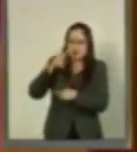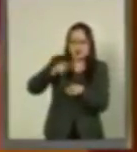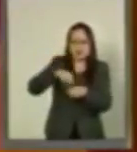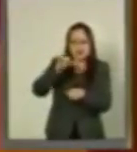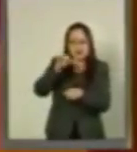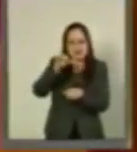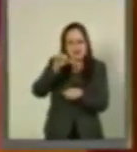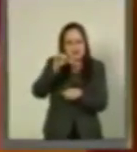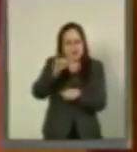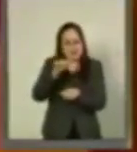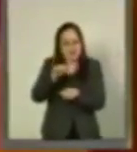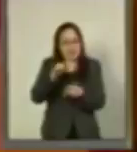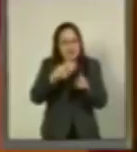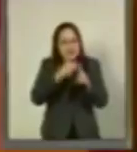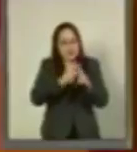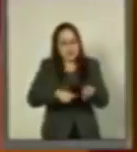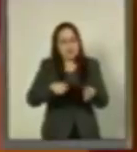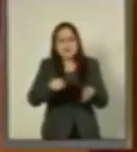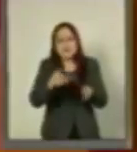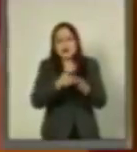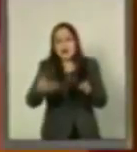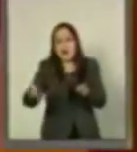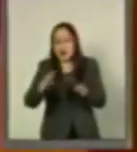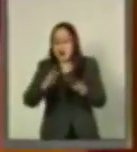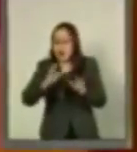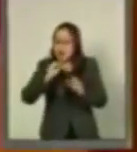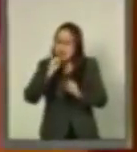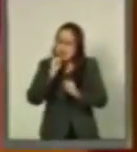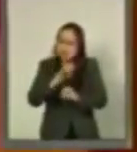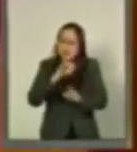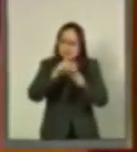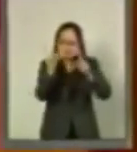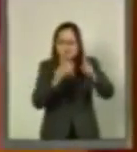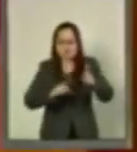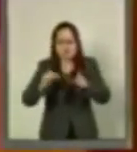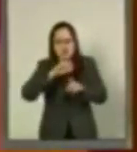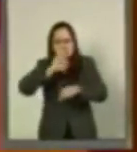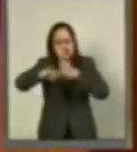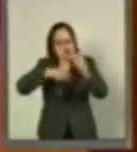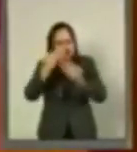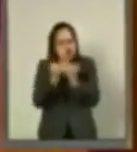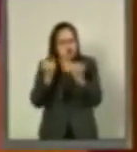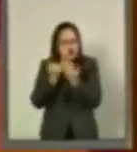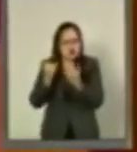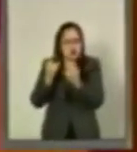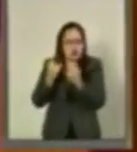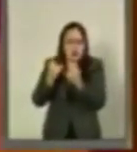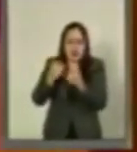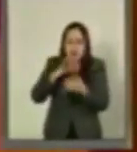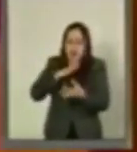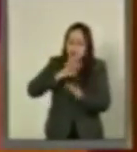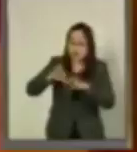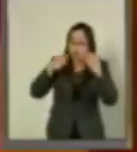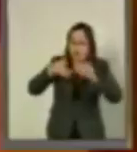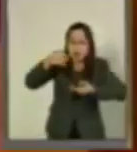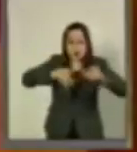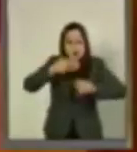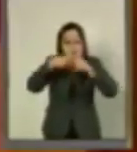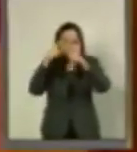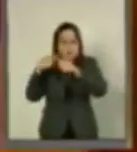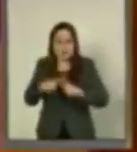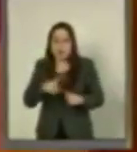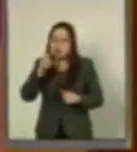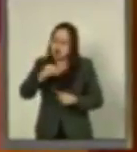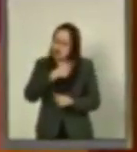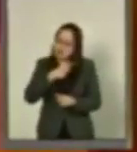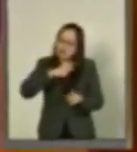para que pudiera entrar en vigor inmediatamente y pudiera estar a lo largo del país, que no hubiera diferente justicia, porque